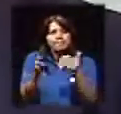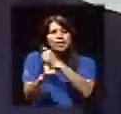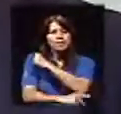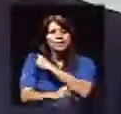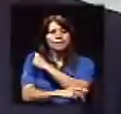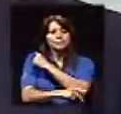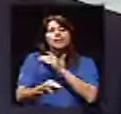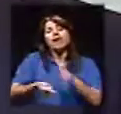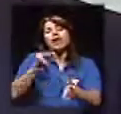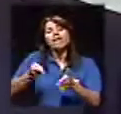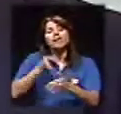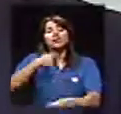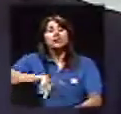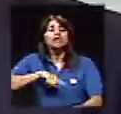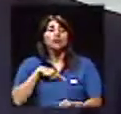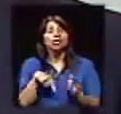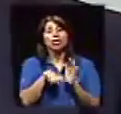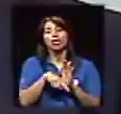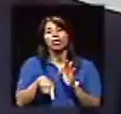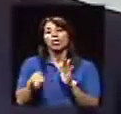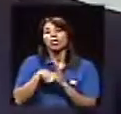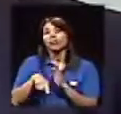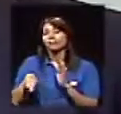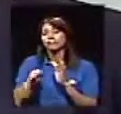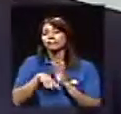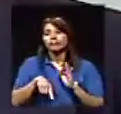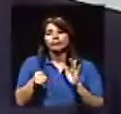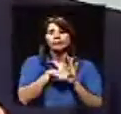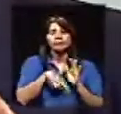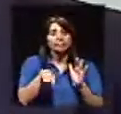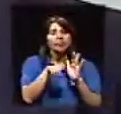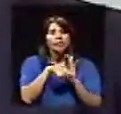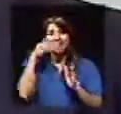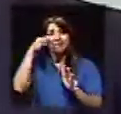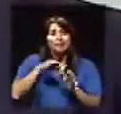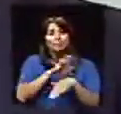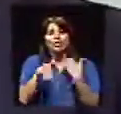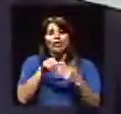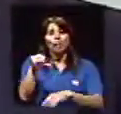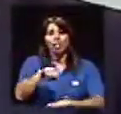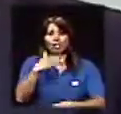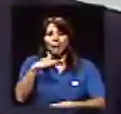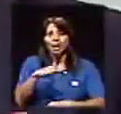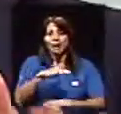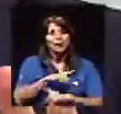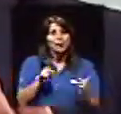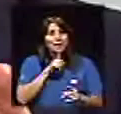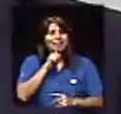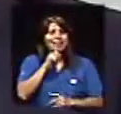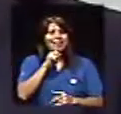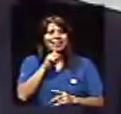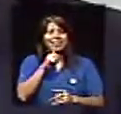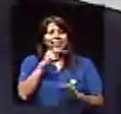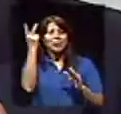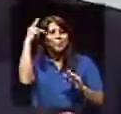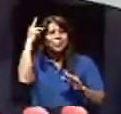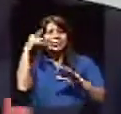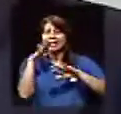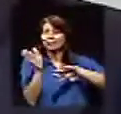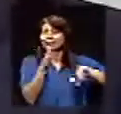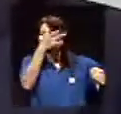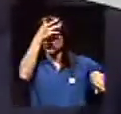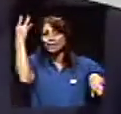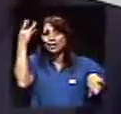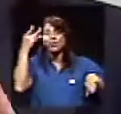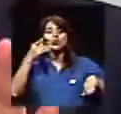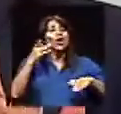en una línea de negativismo, de pesimismo, de ver o creer que todo está mal. Y la verdad es que olvidémonos de la política, olvidémonos de que hay un